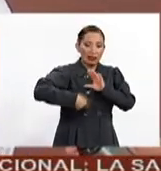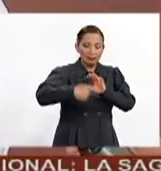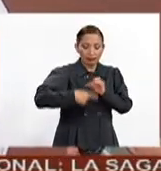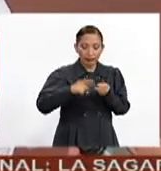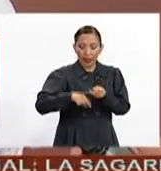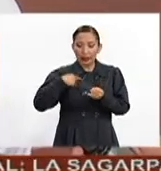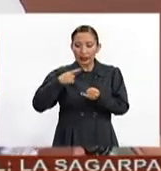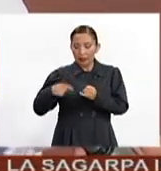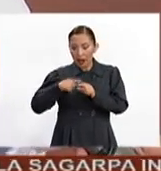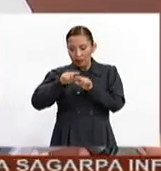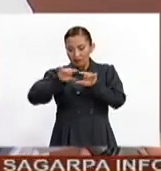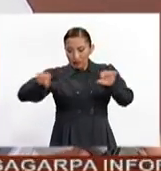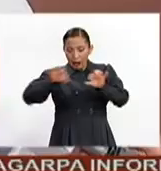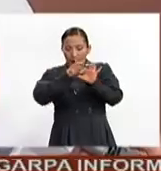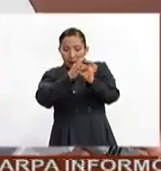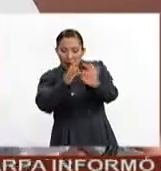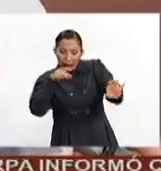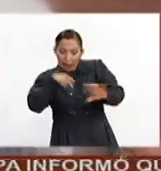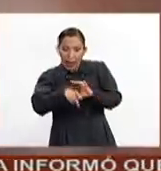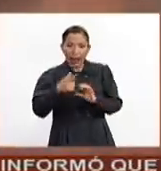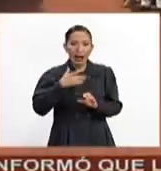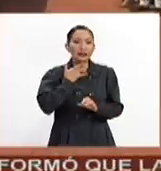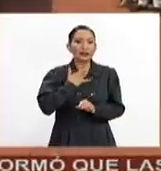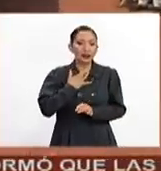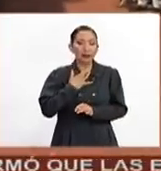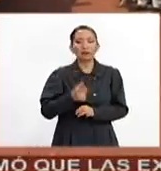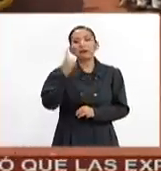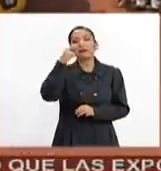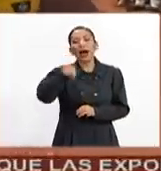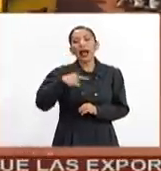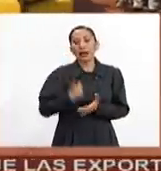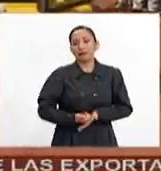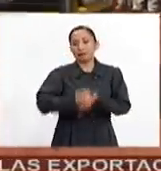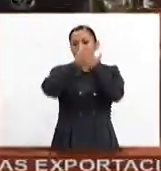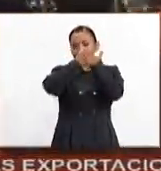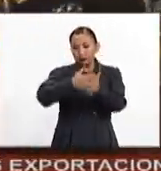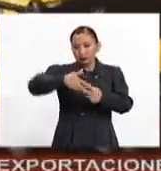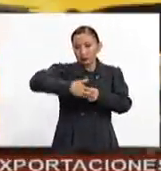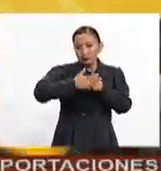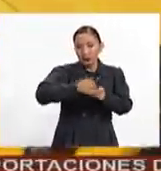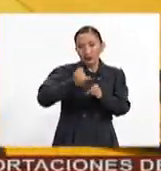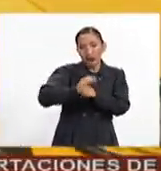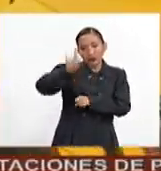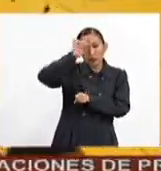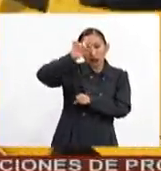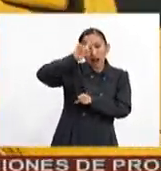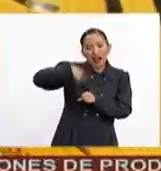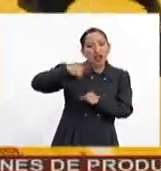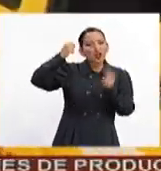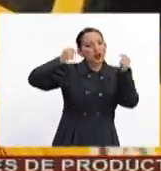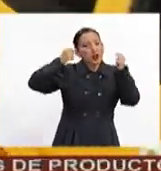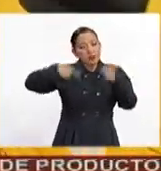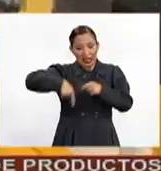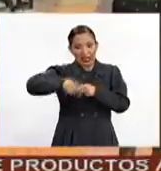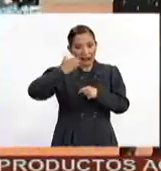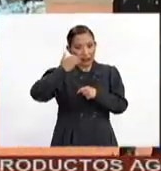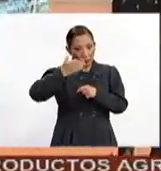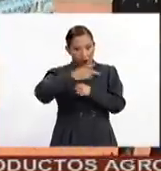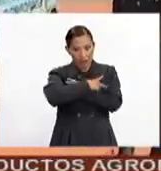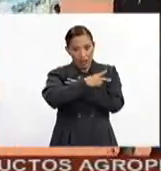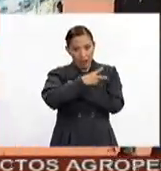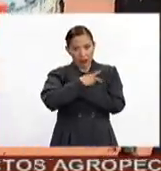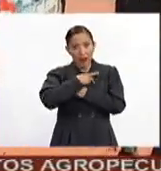tema de bandas y mangueras también es muy recurrente. Para recibir auxilio mecánico, información vial y turística durante este periodo